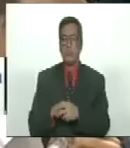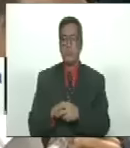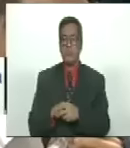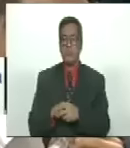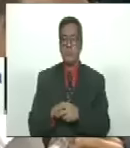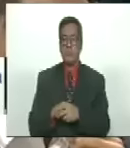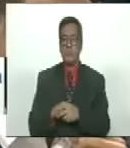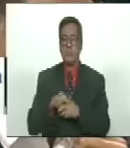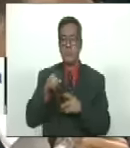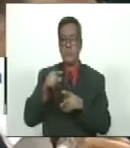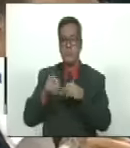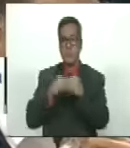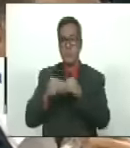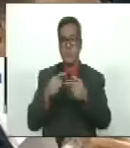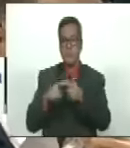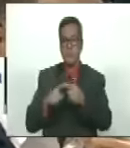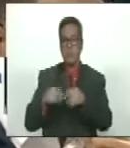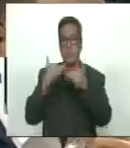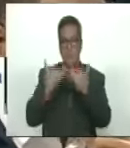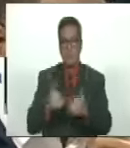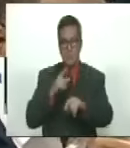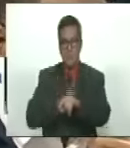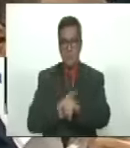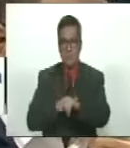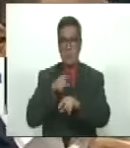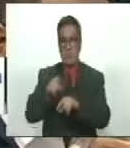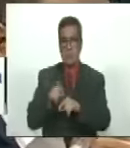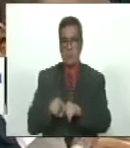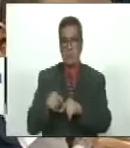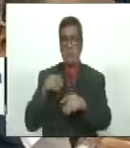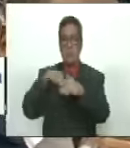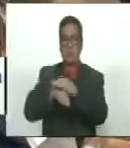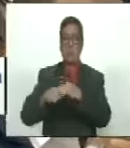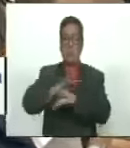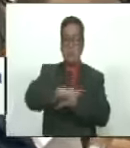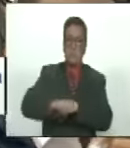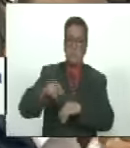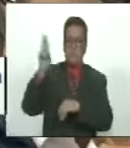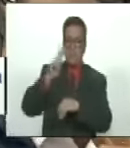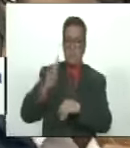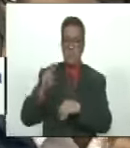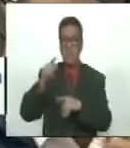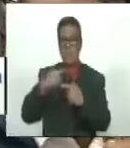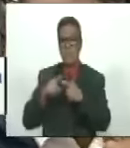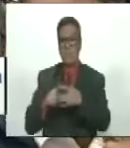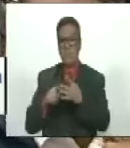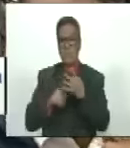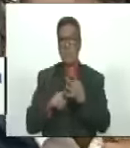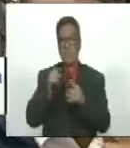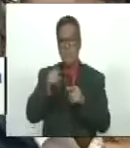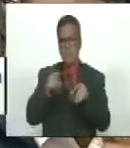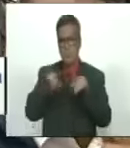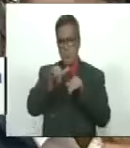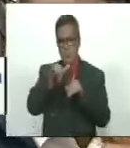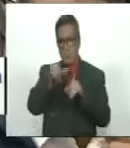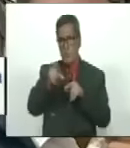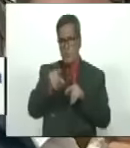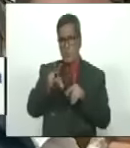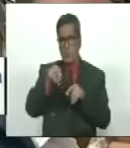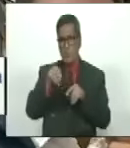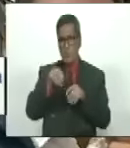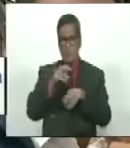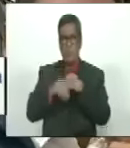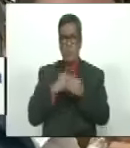1777. Y después, bueno, colocarle lo demás, actualmente usurpada por la República y lo demás continuaría igual, como para no